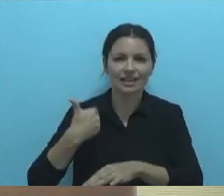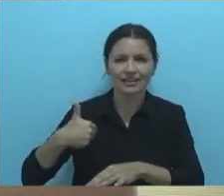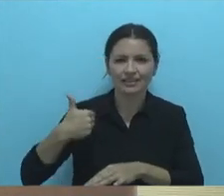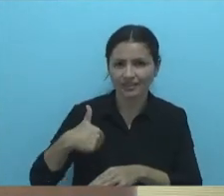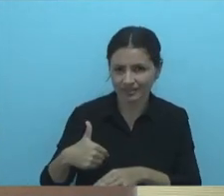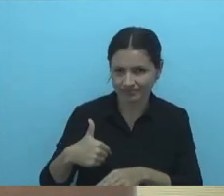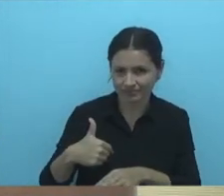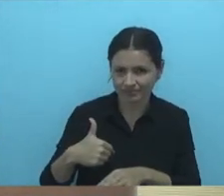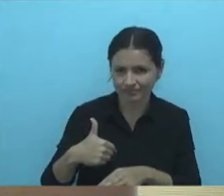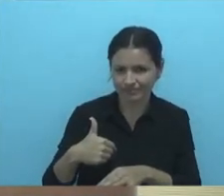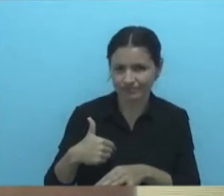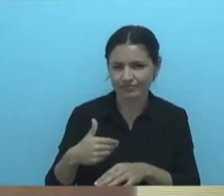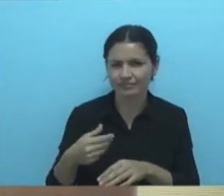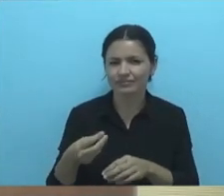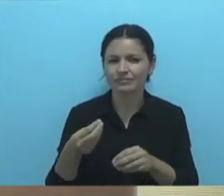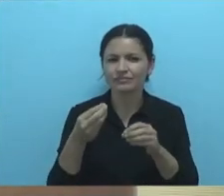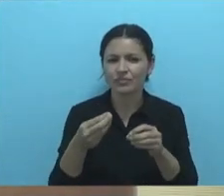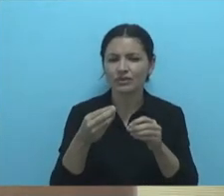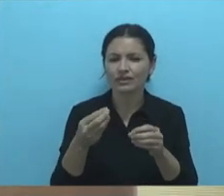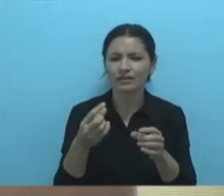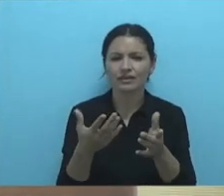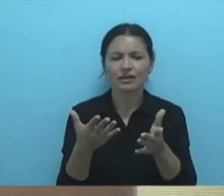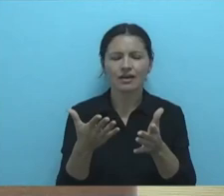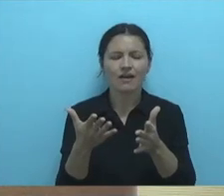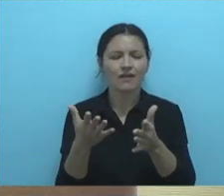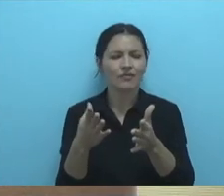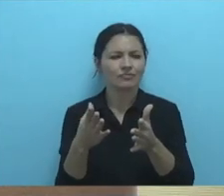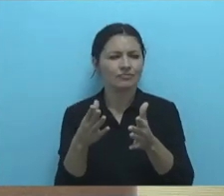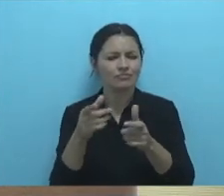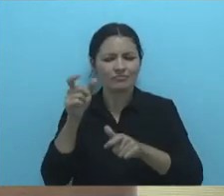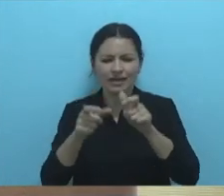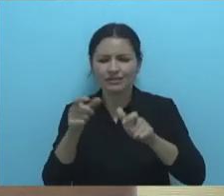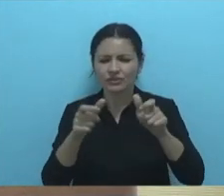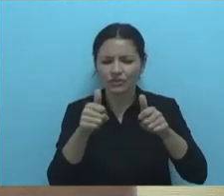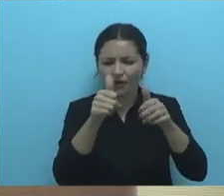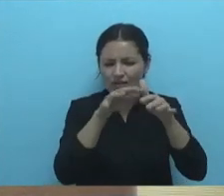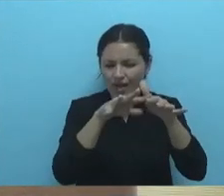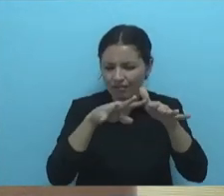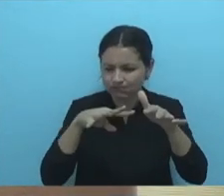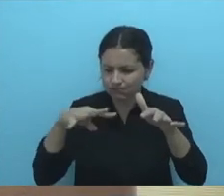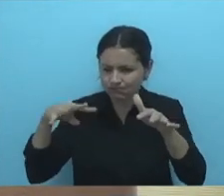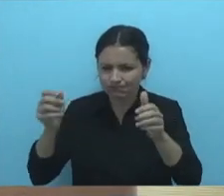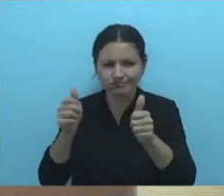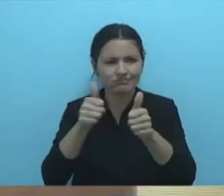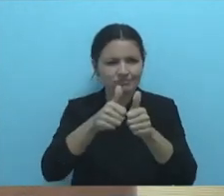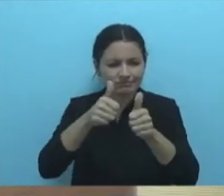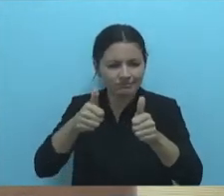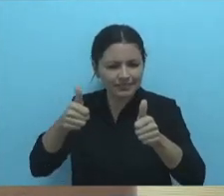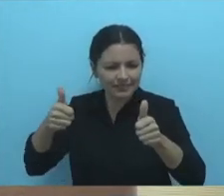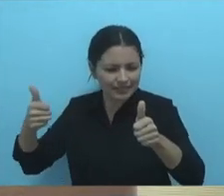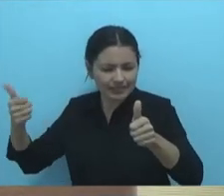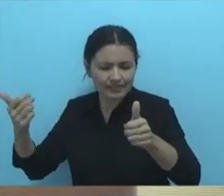esto porque los desesperados se han multiplicado los desesperados se han multiplicado